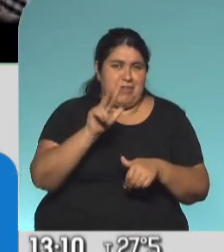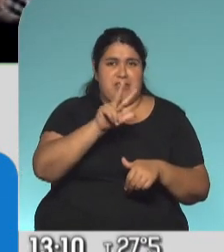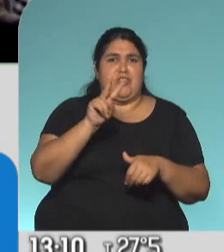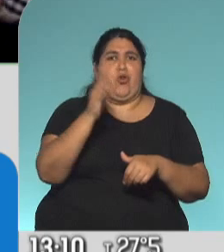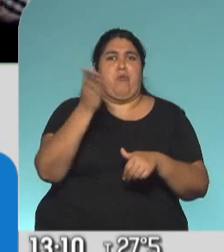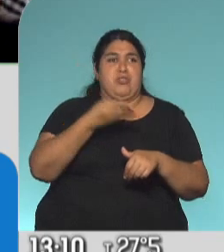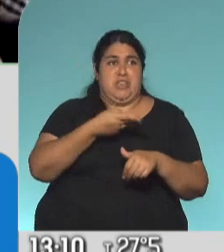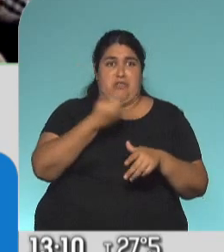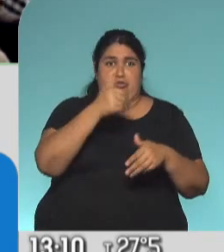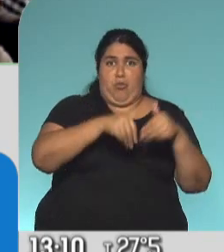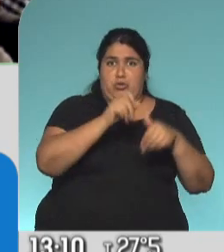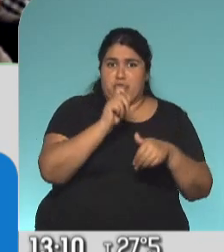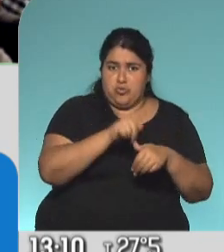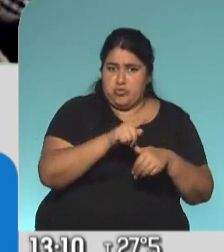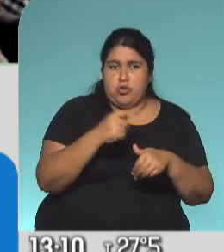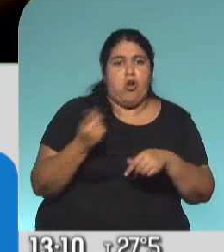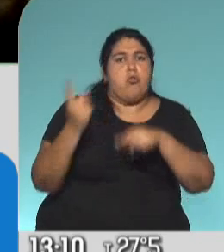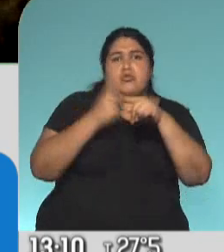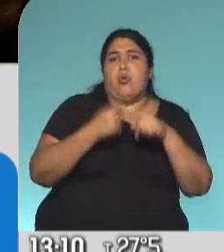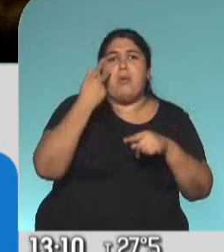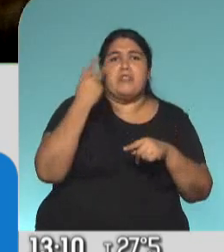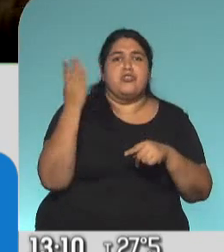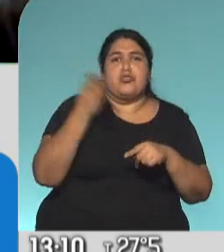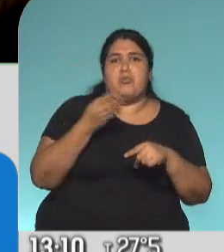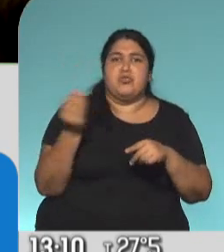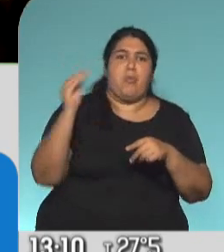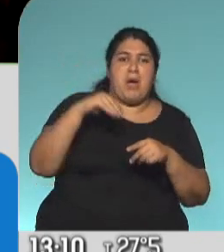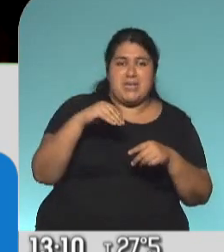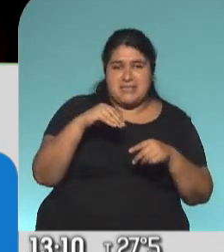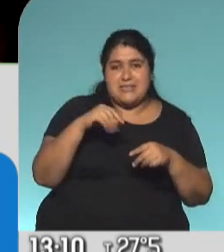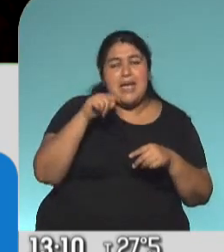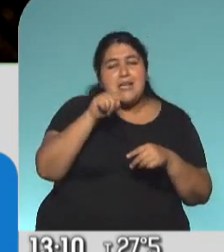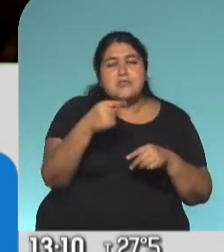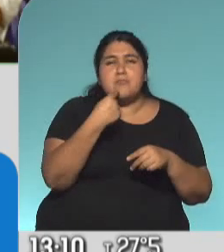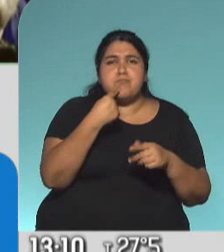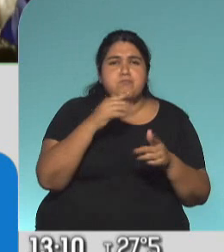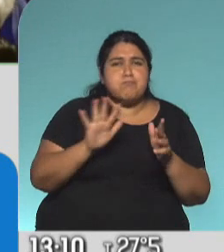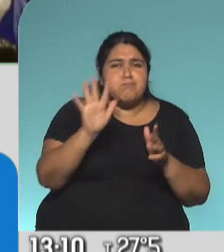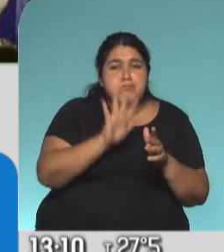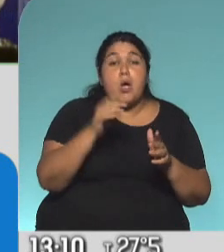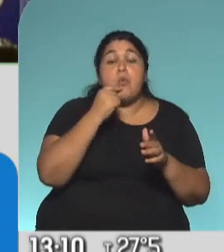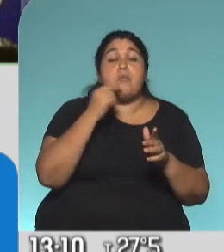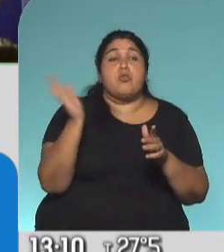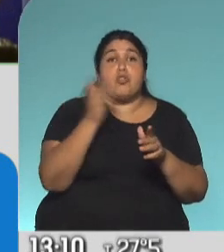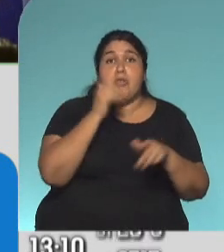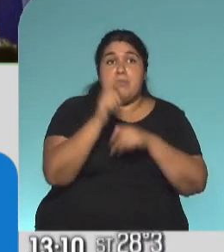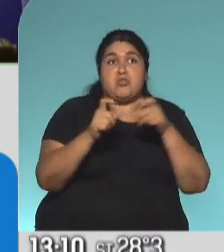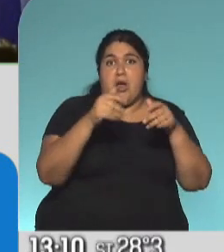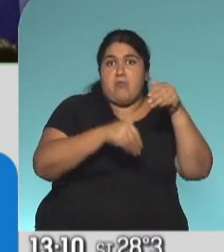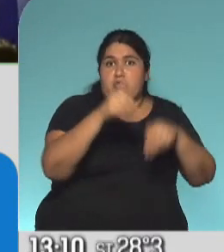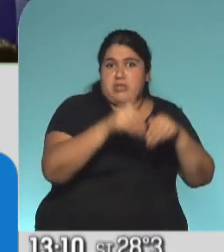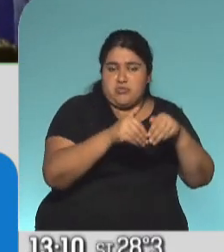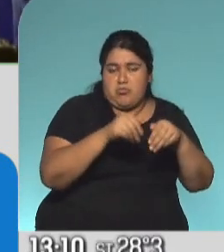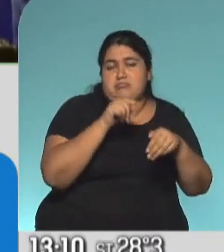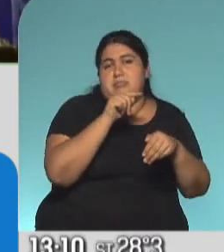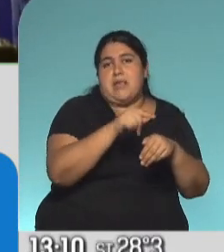32,7% que sacó, necesita sumar 18 más, y es que tomando en cuenta que fueran todos a votar, los que ya votaron, es un